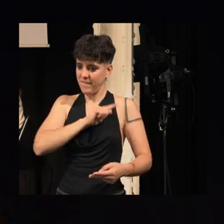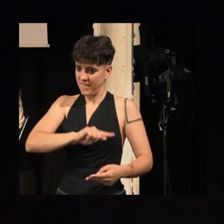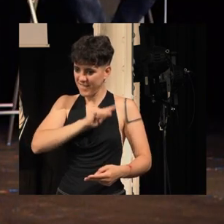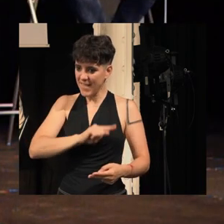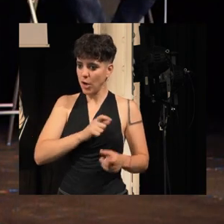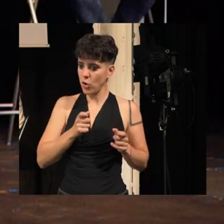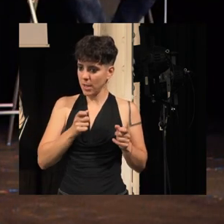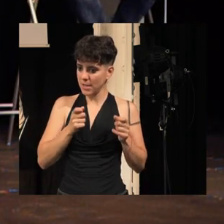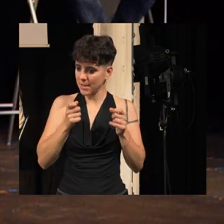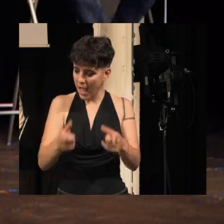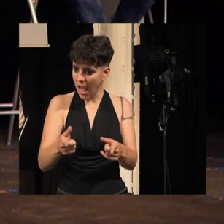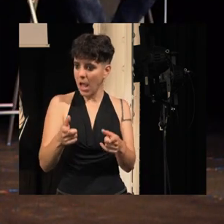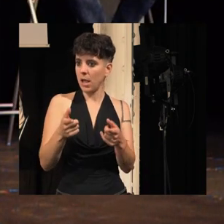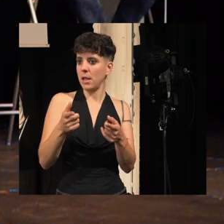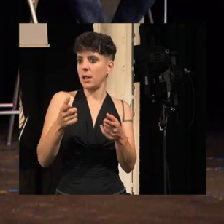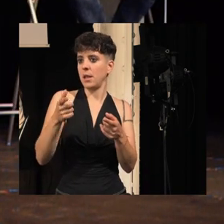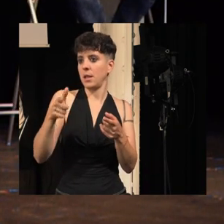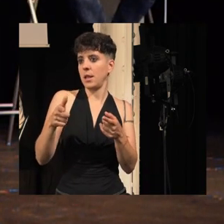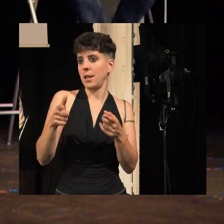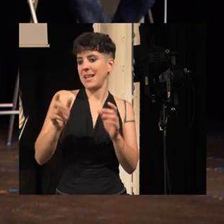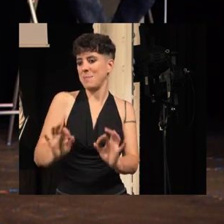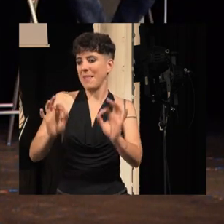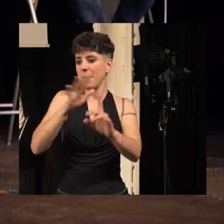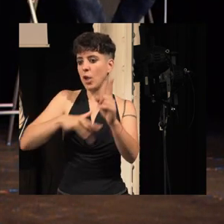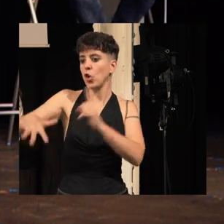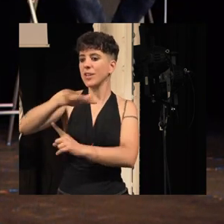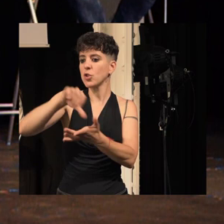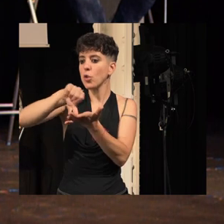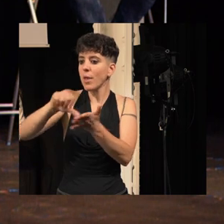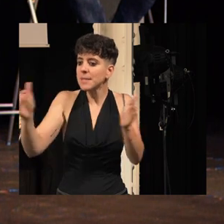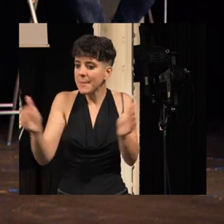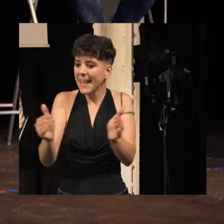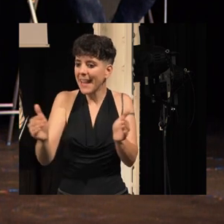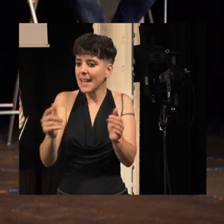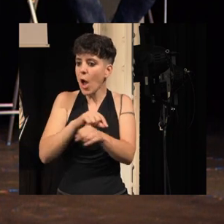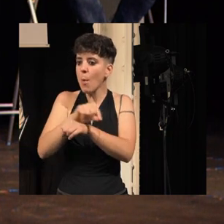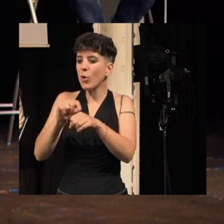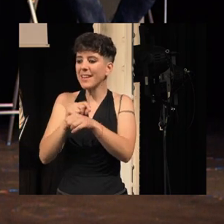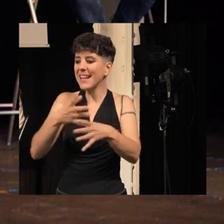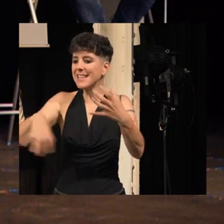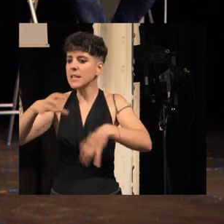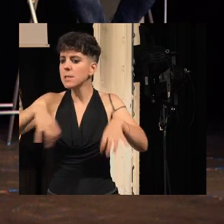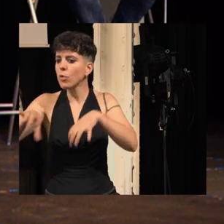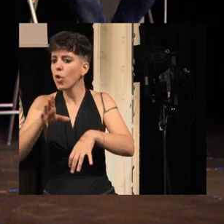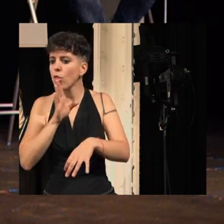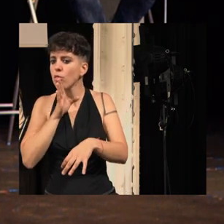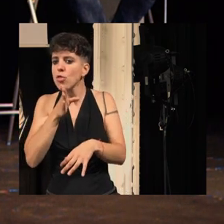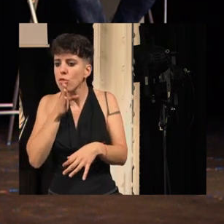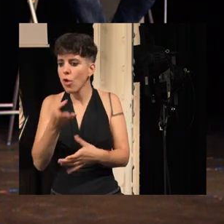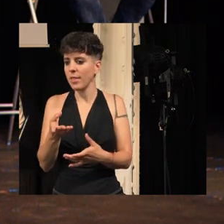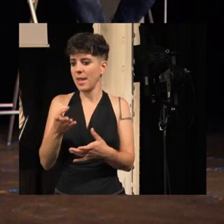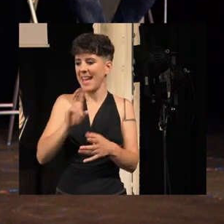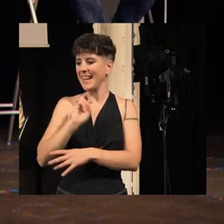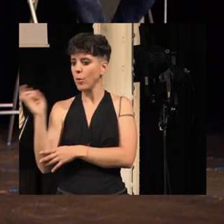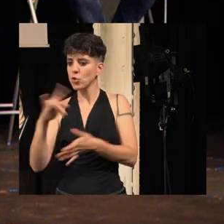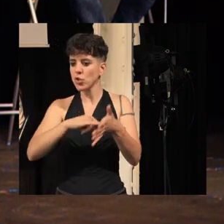esas políticas, sobre todo en contextos de ciudades pequeñas, ¿dónde quedan las políticas de redistribución? ¿Dónde quedan los recursos técnicos para esas políticas,